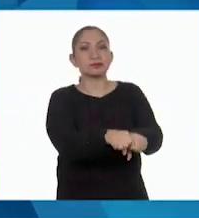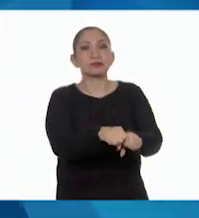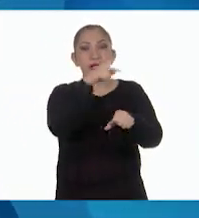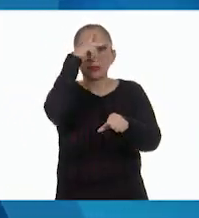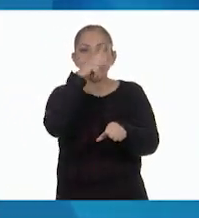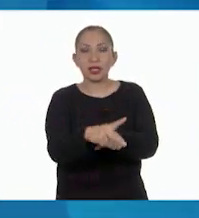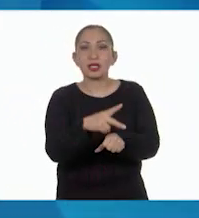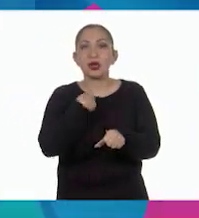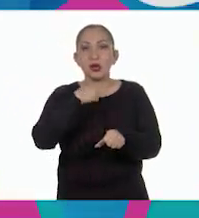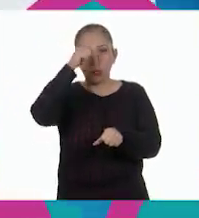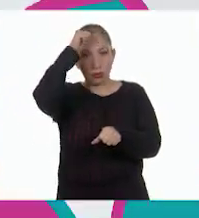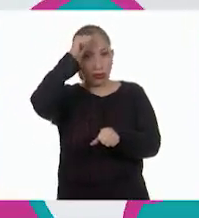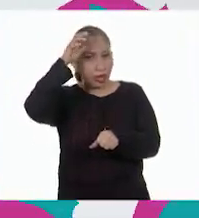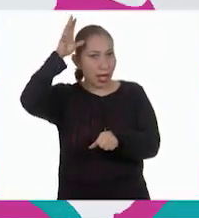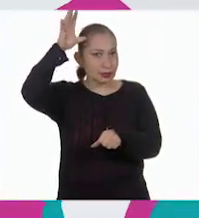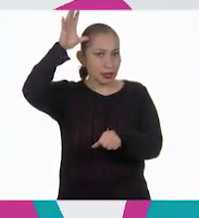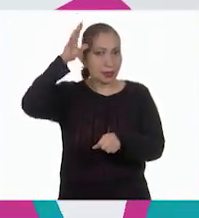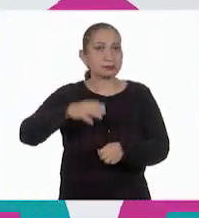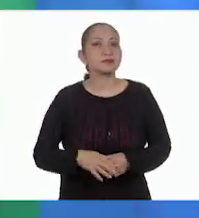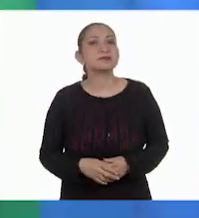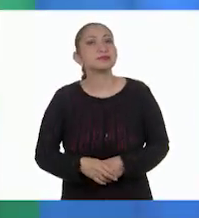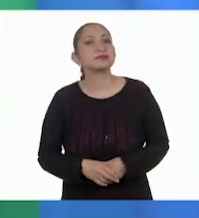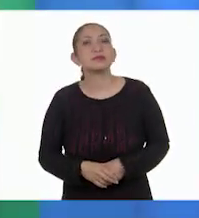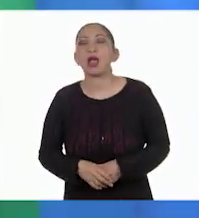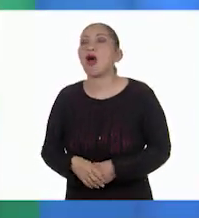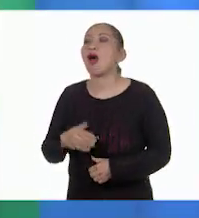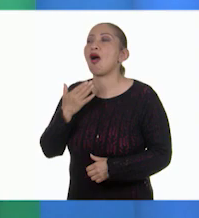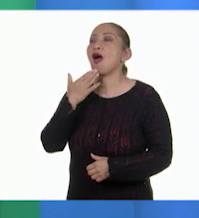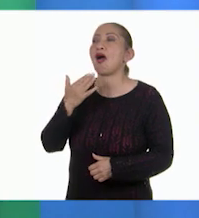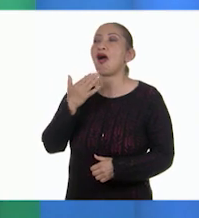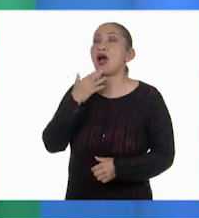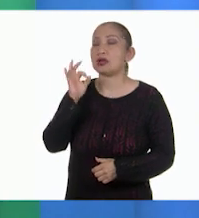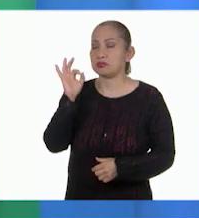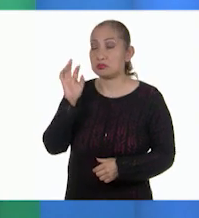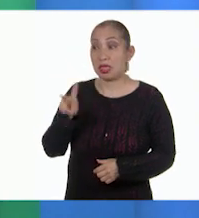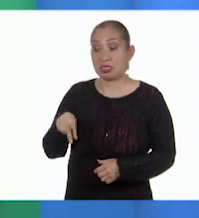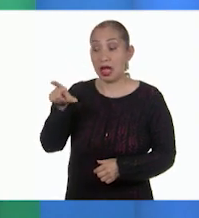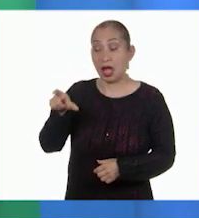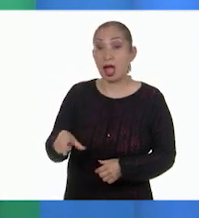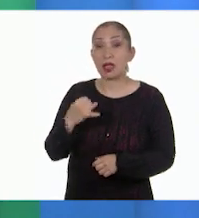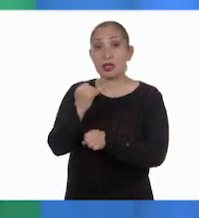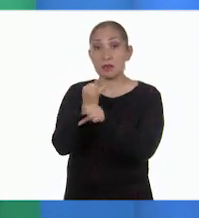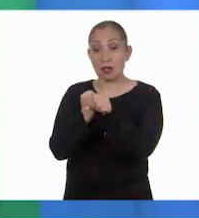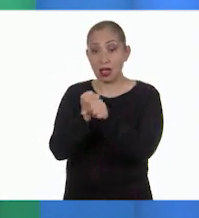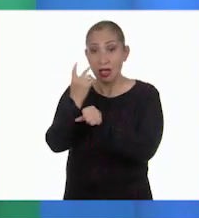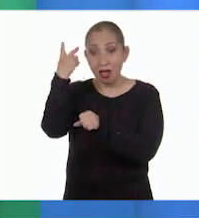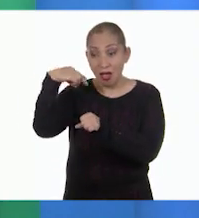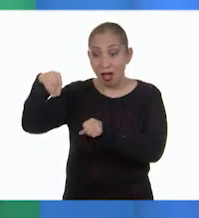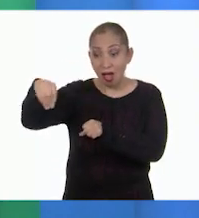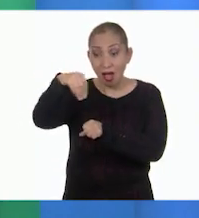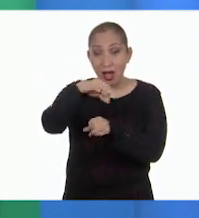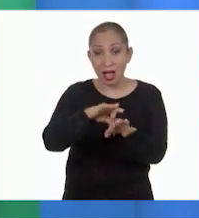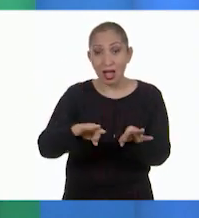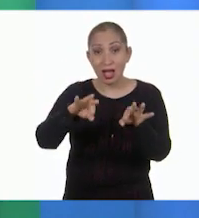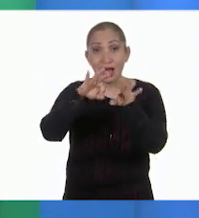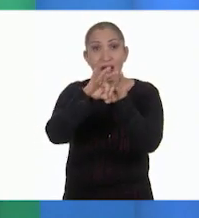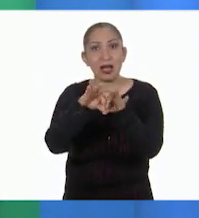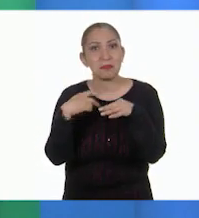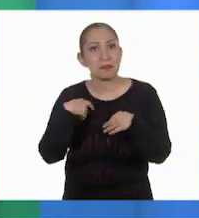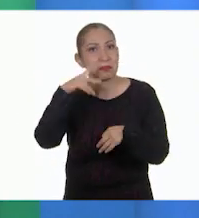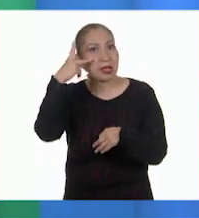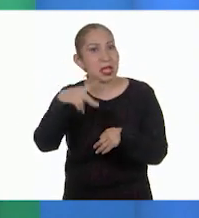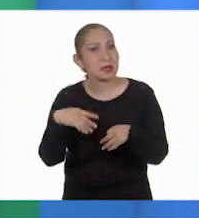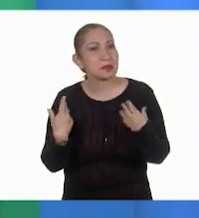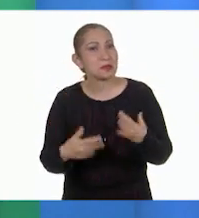México Tenochtitlan. Vaya, pues como bien dijo maestra, sin duda fue una expedición muy importante para la historia de nuestro